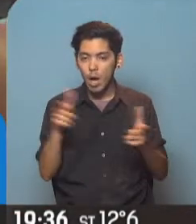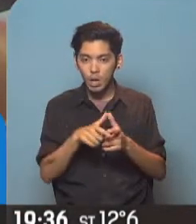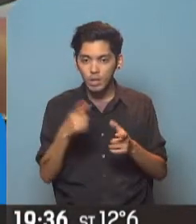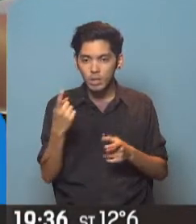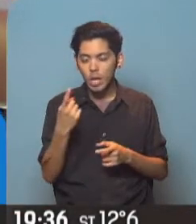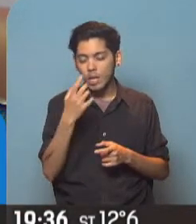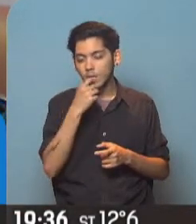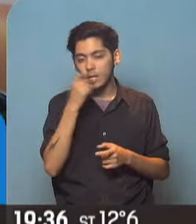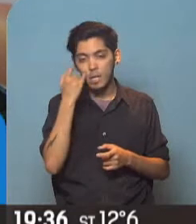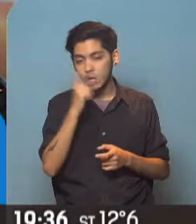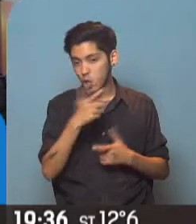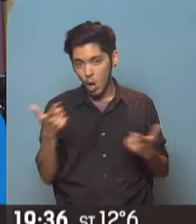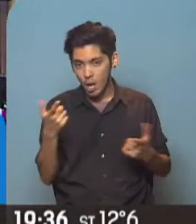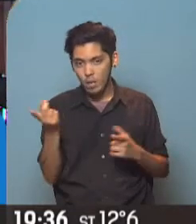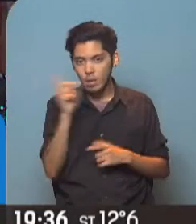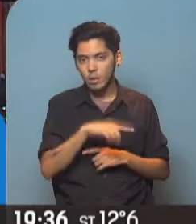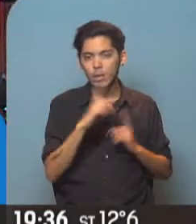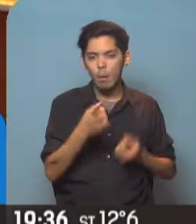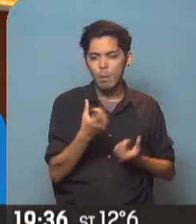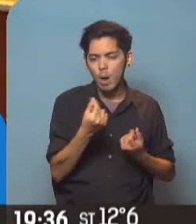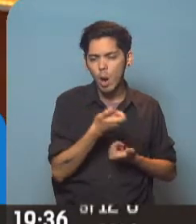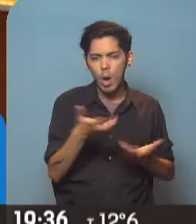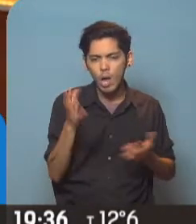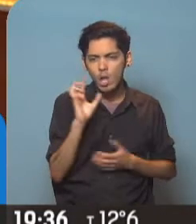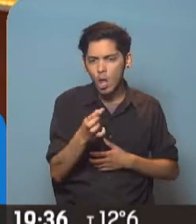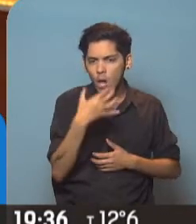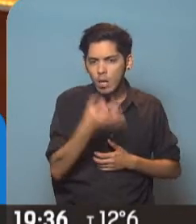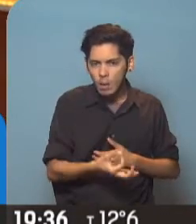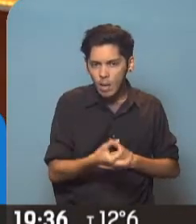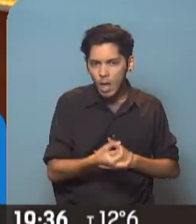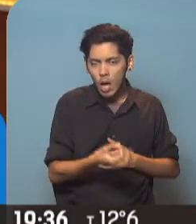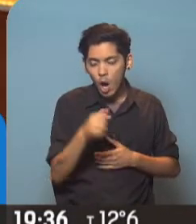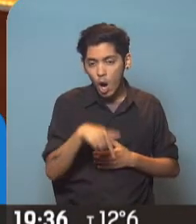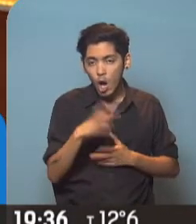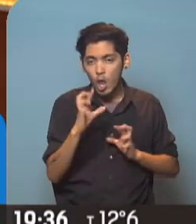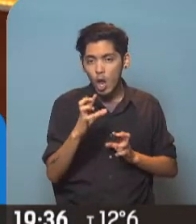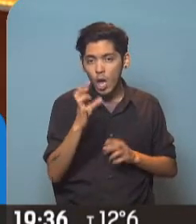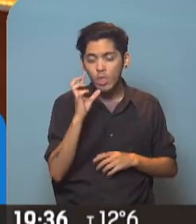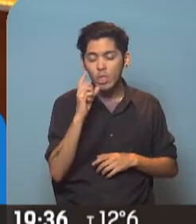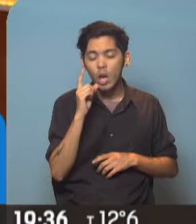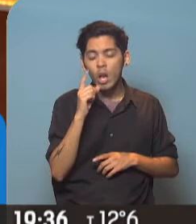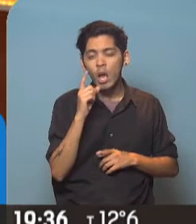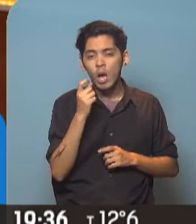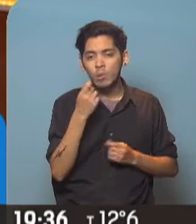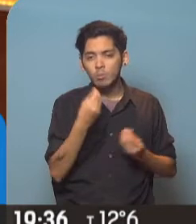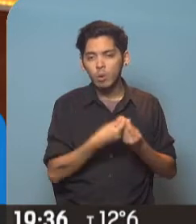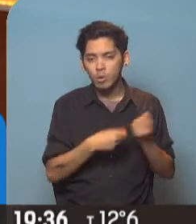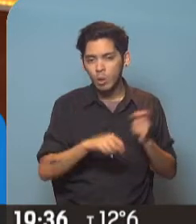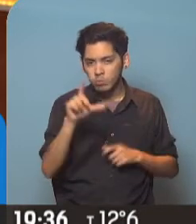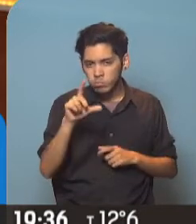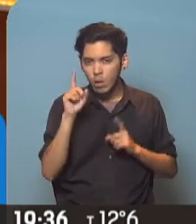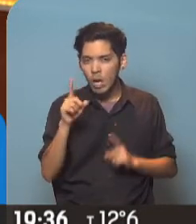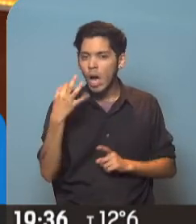es que valor se está hoy cobrando estos en dólares para nosotros el valor que hoy se está cobrando de la tarifa es mucho más caro de lo que debería